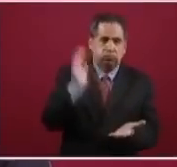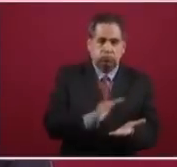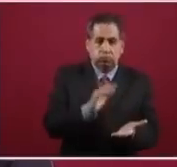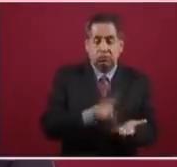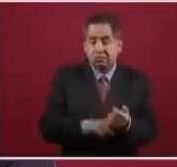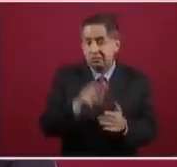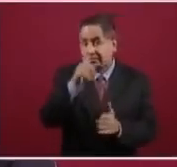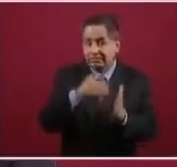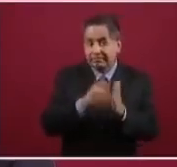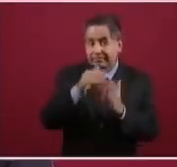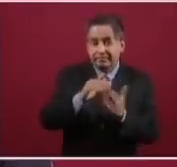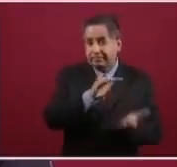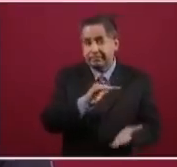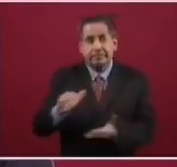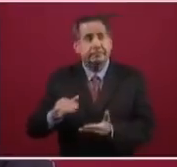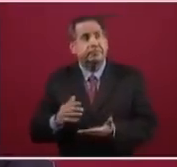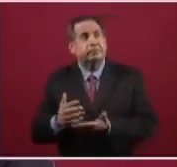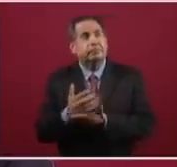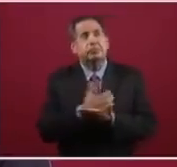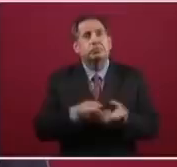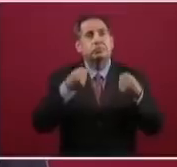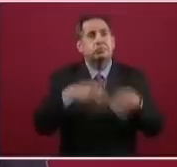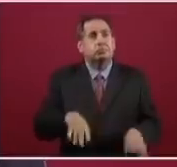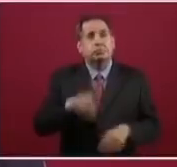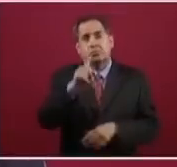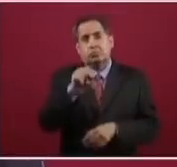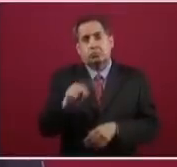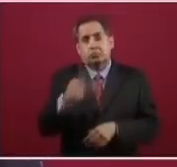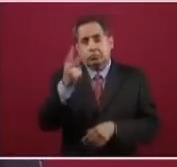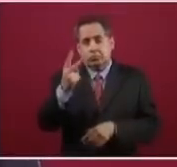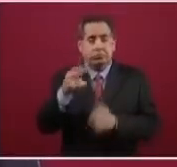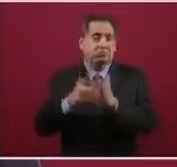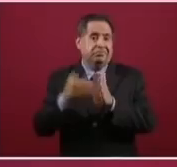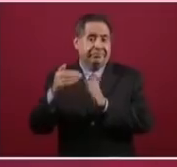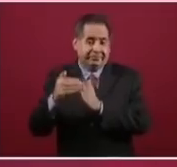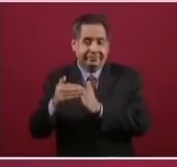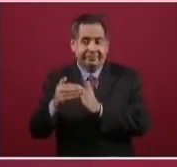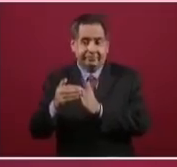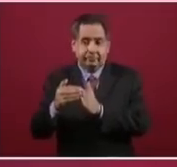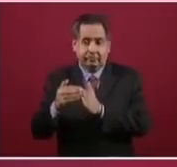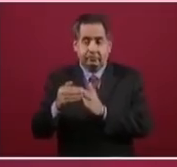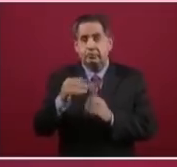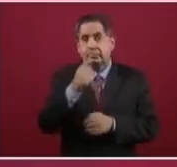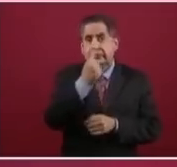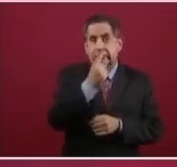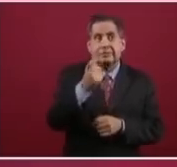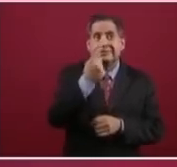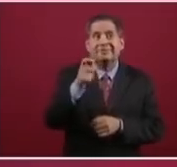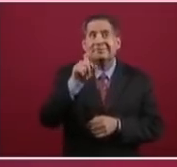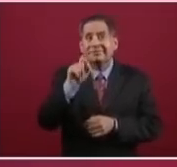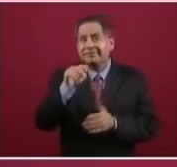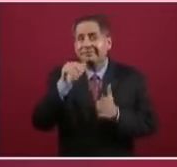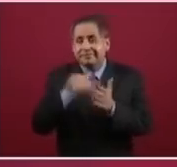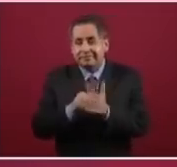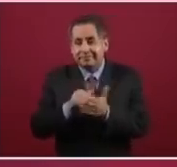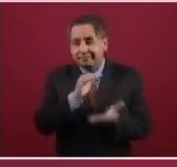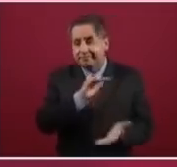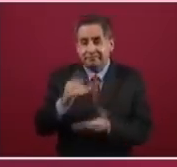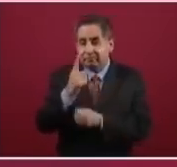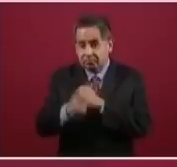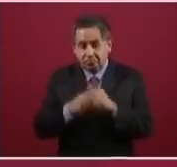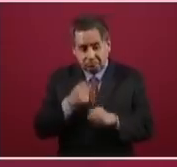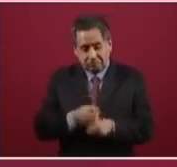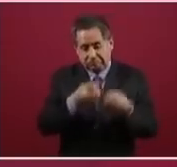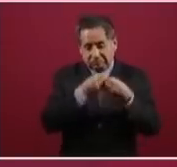un millón de barriles que equivale más o menos como entre 1.1 de 1.2 millones de perdón entre 100 y 120 mil barriles por año